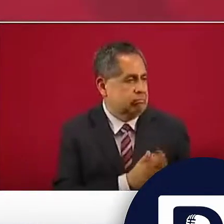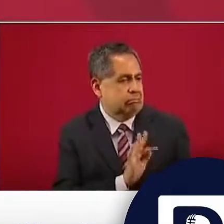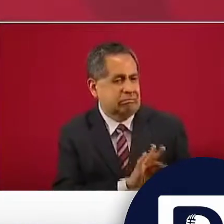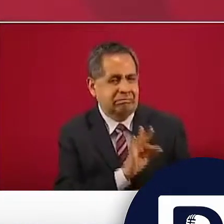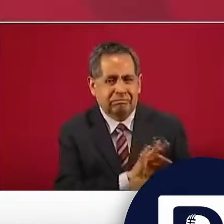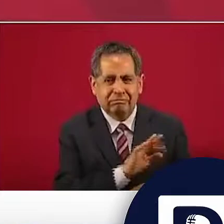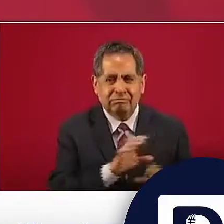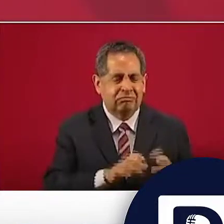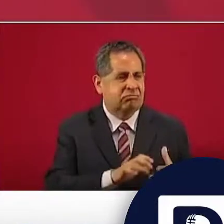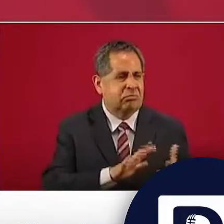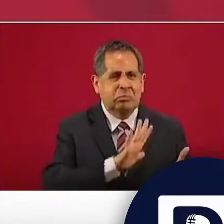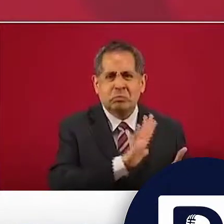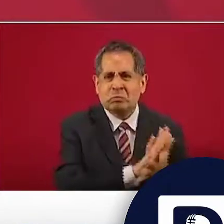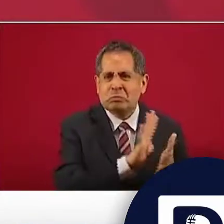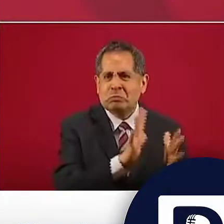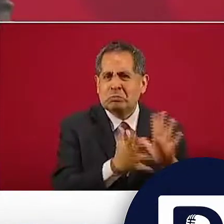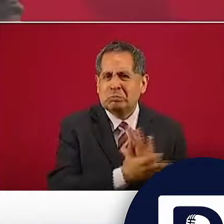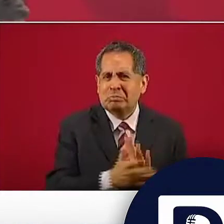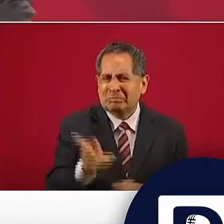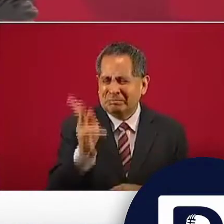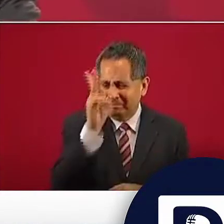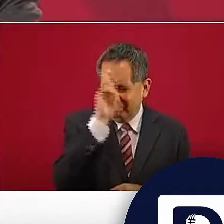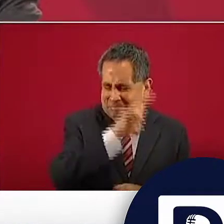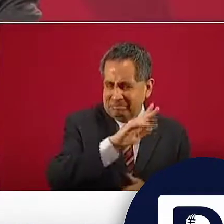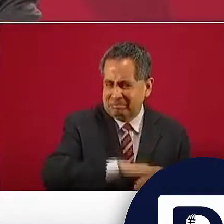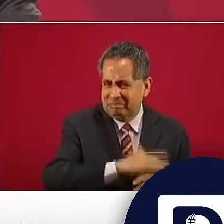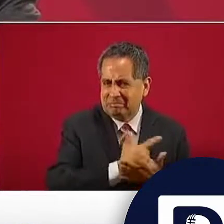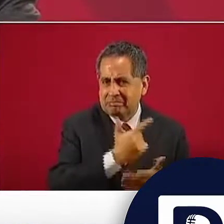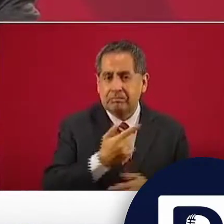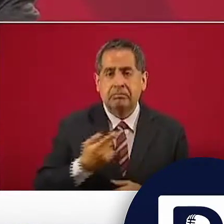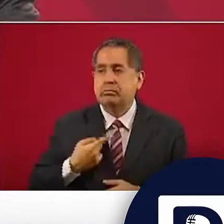una de las bandas del crimen organizado,